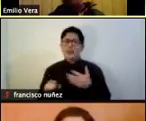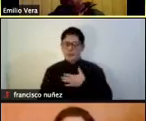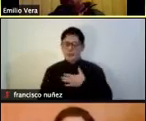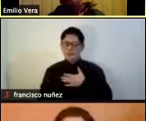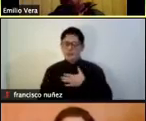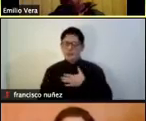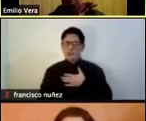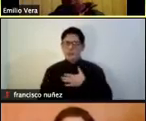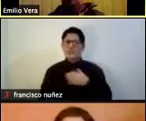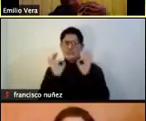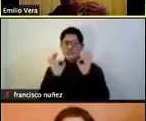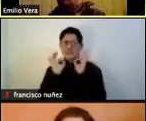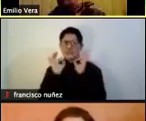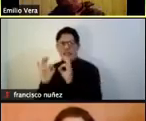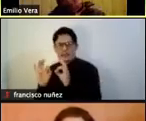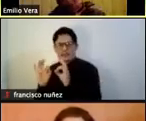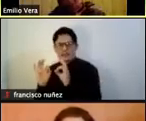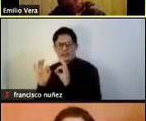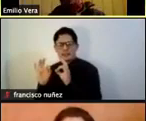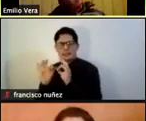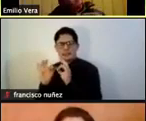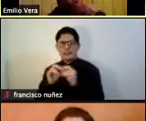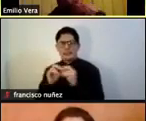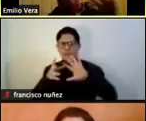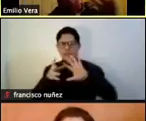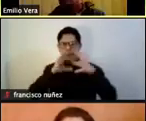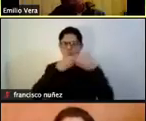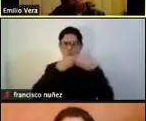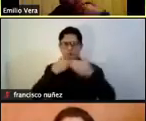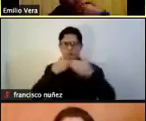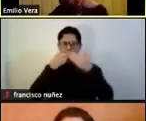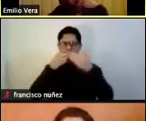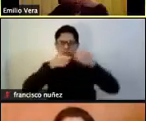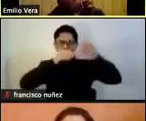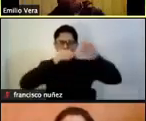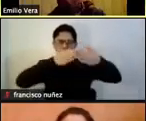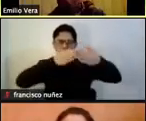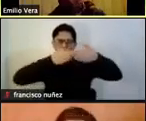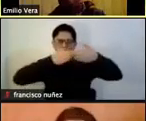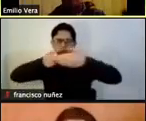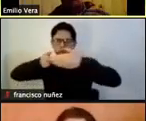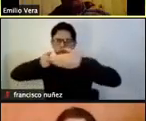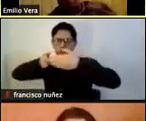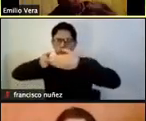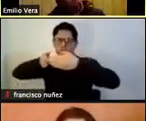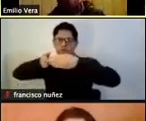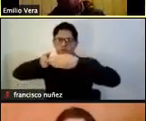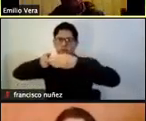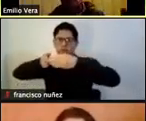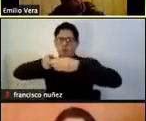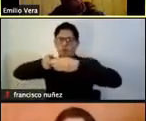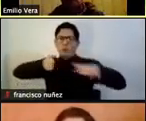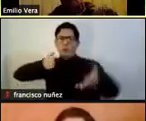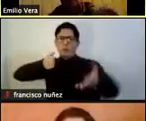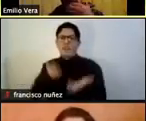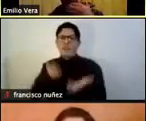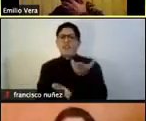de un barco uno puede hacer varias mediciones, incluso puede medir gravedad, por ejemplo, con un gravímetro, puede